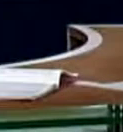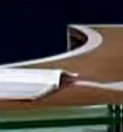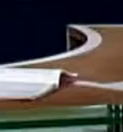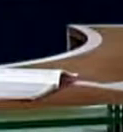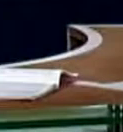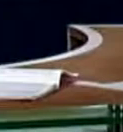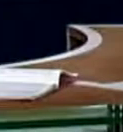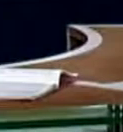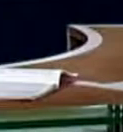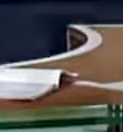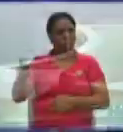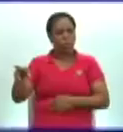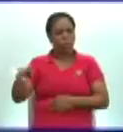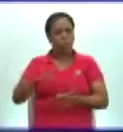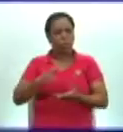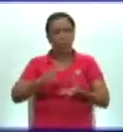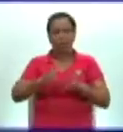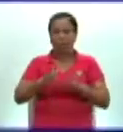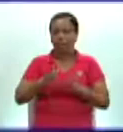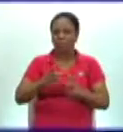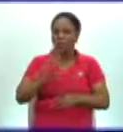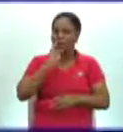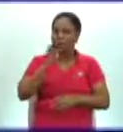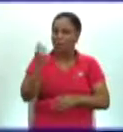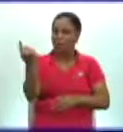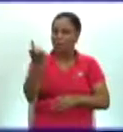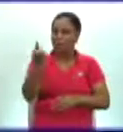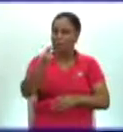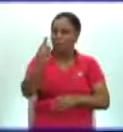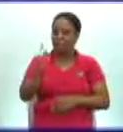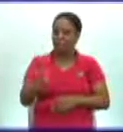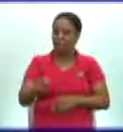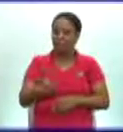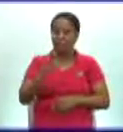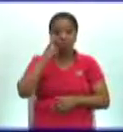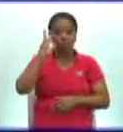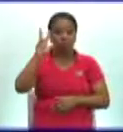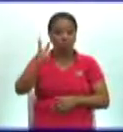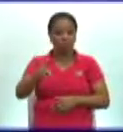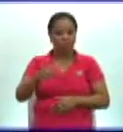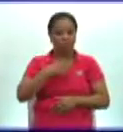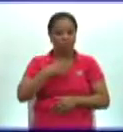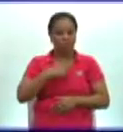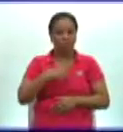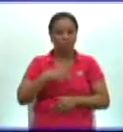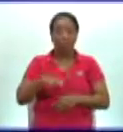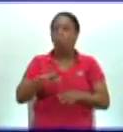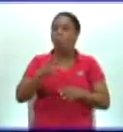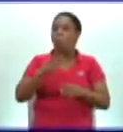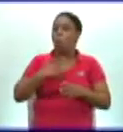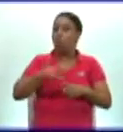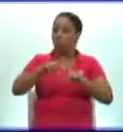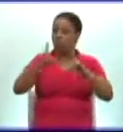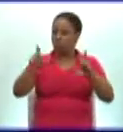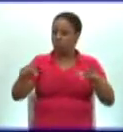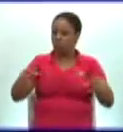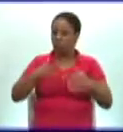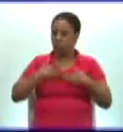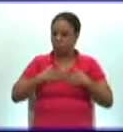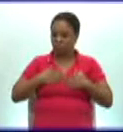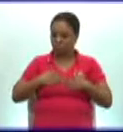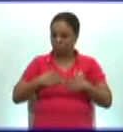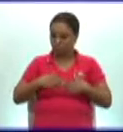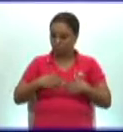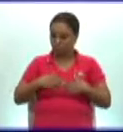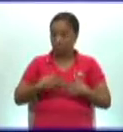Intentemos contestar la primera pregunta. Observen. Tenemos un cuerpo en reposo. Un cuerpo con